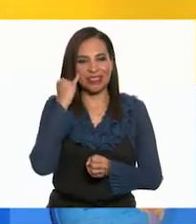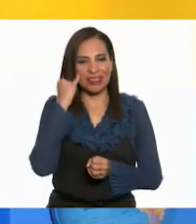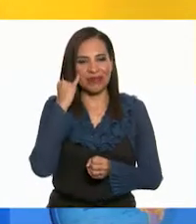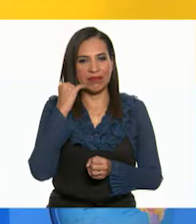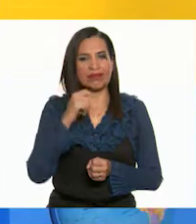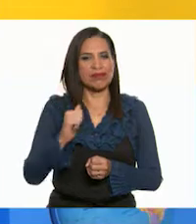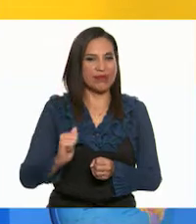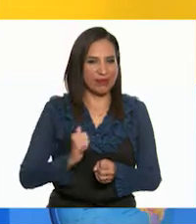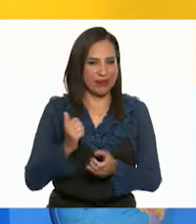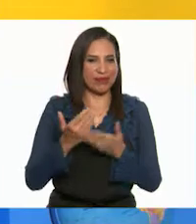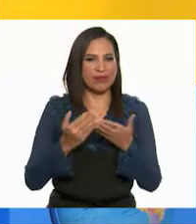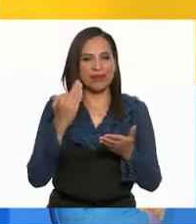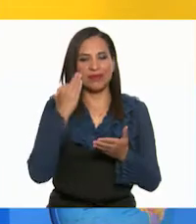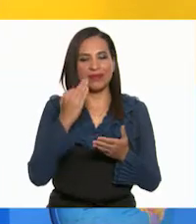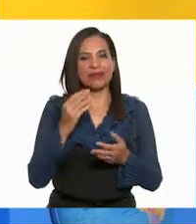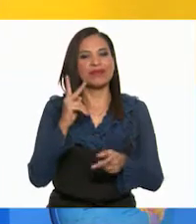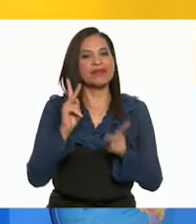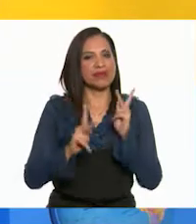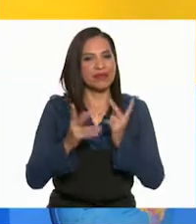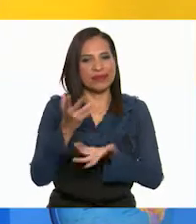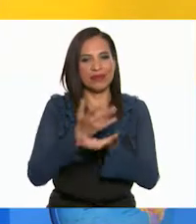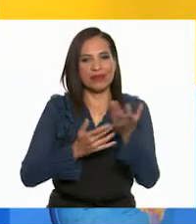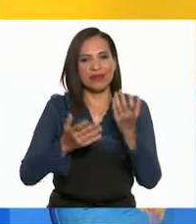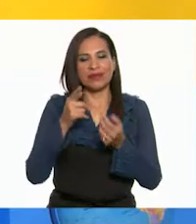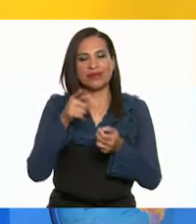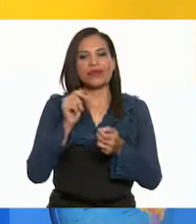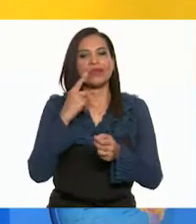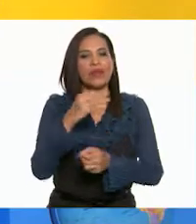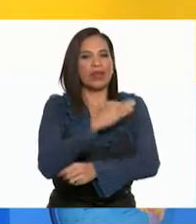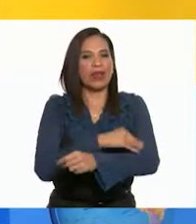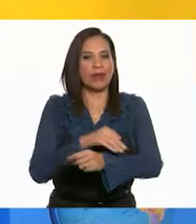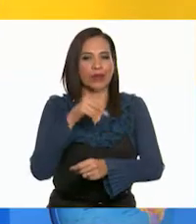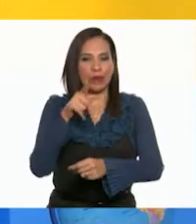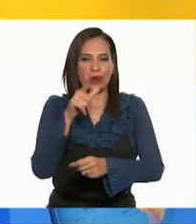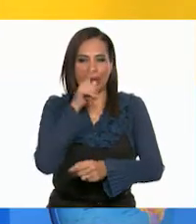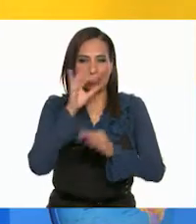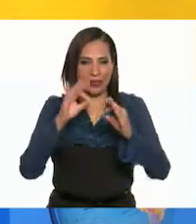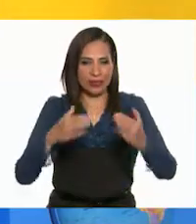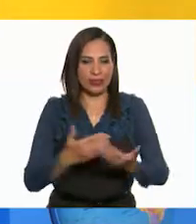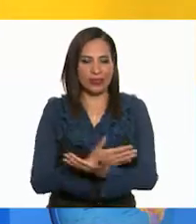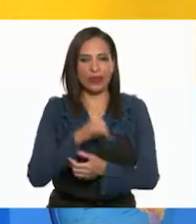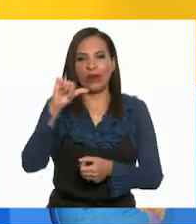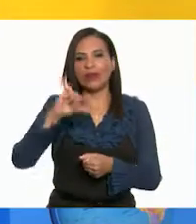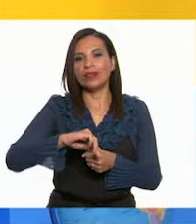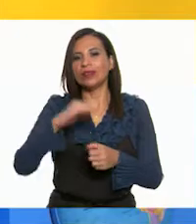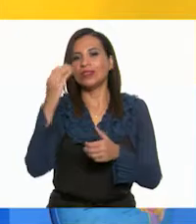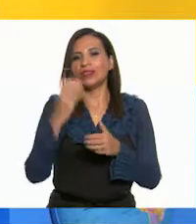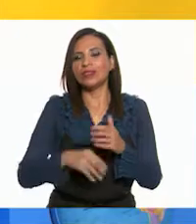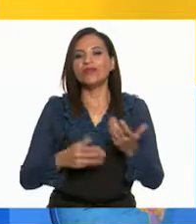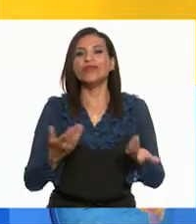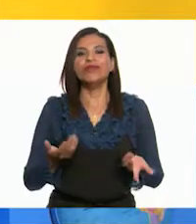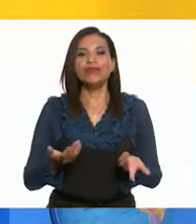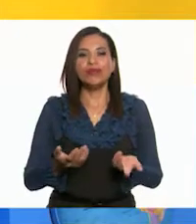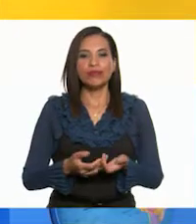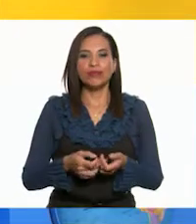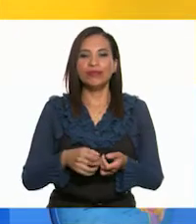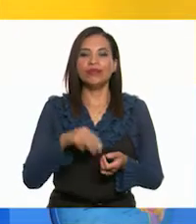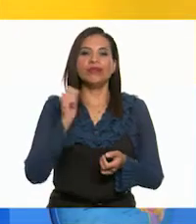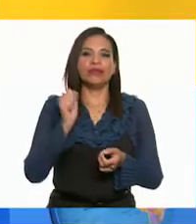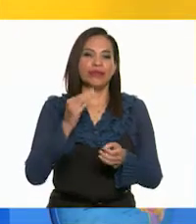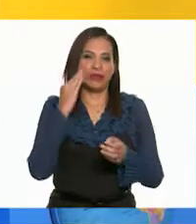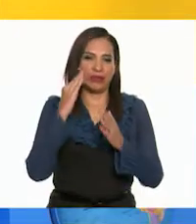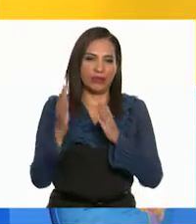indígena, aprovecha este momento para practicarla y platica con tu familia en tu lengua materna. Por hoy hemos terminado con segunda